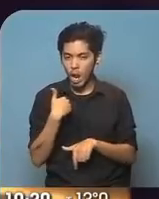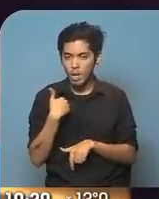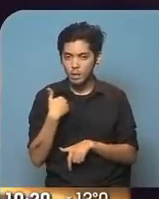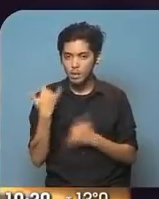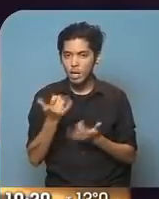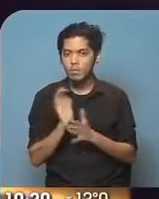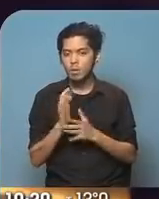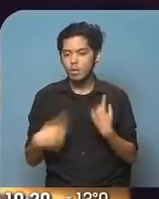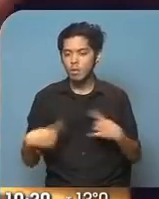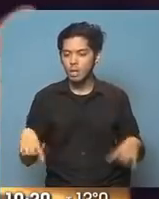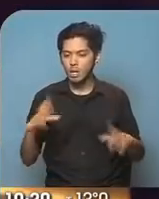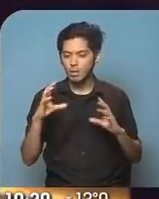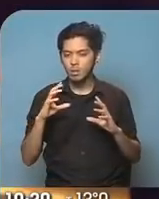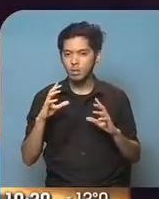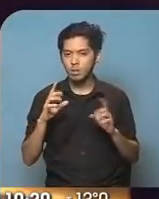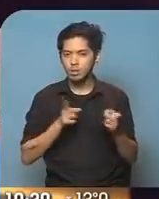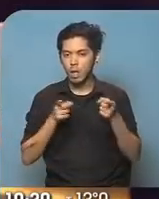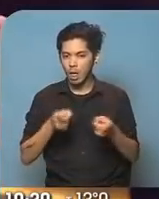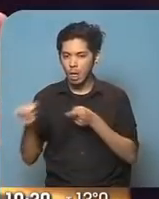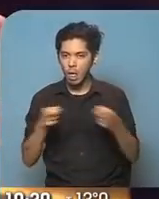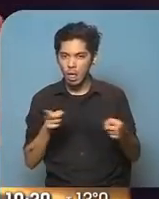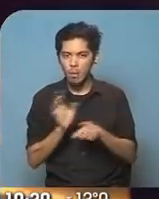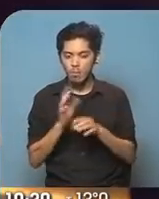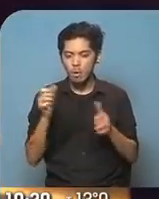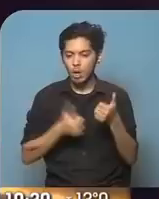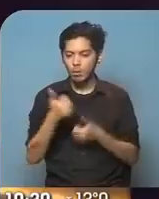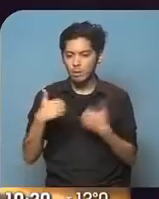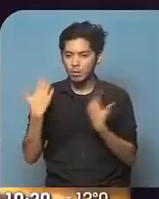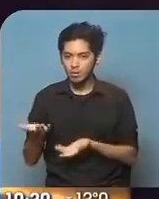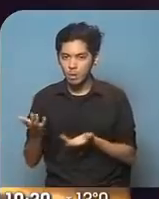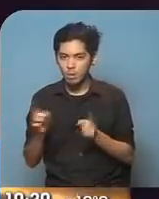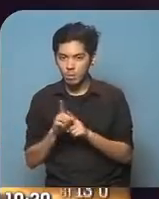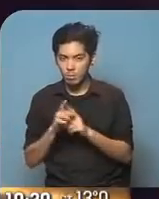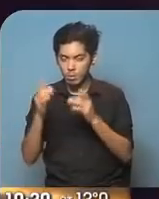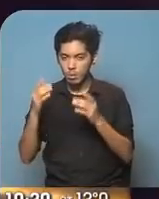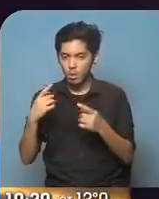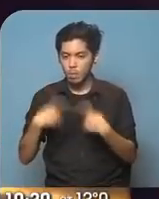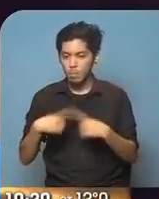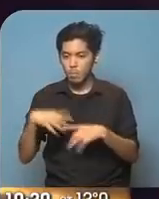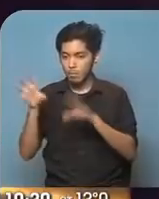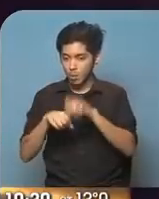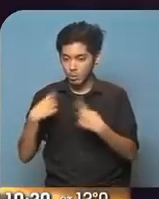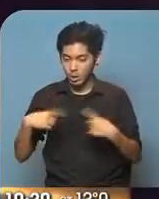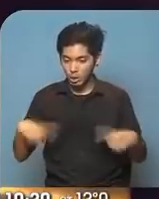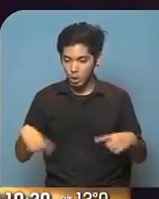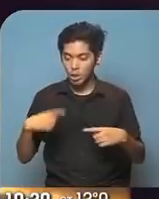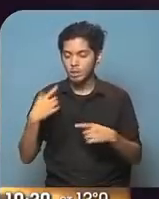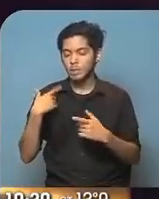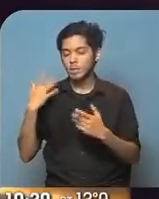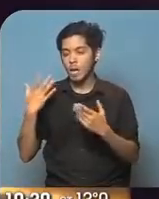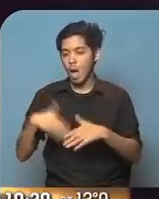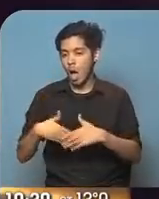como distintos ataques porque hay una competencia externa a la cual se le bajaron las barreras de importación pero por otra parte el mundo